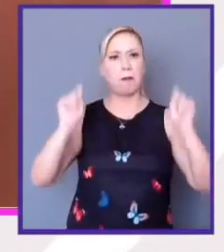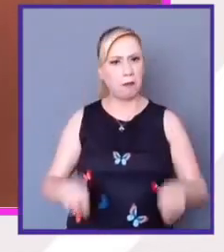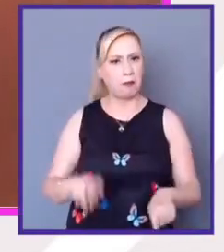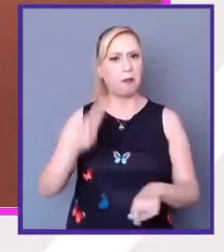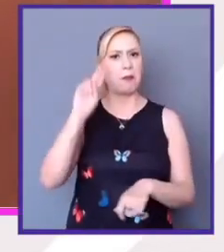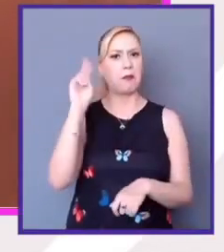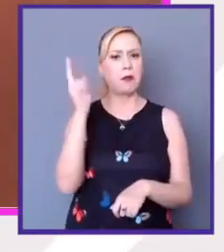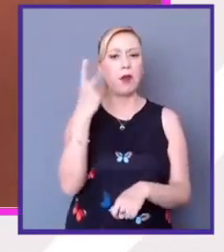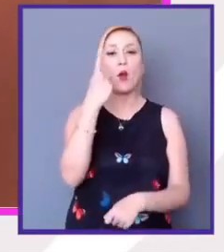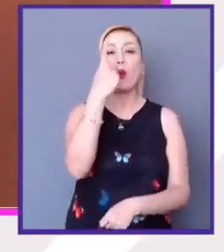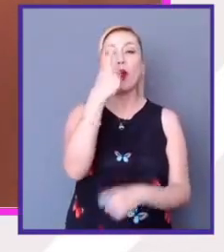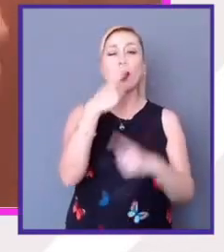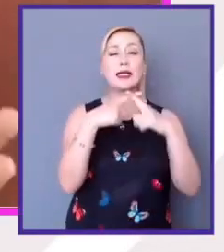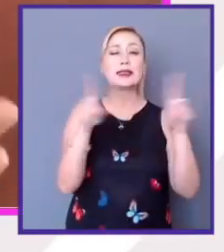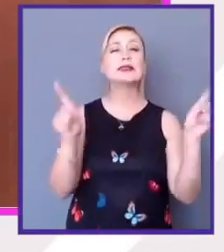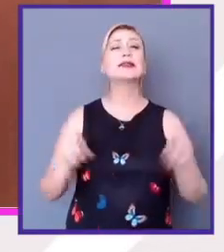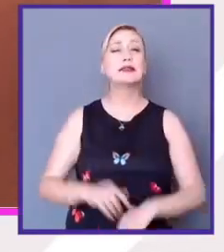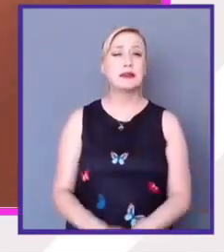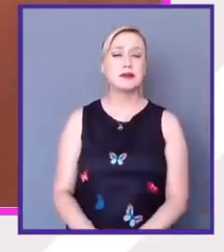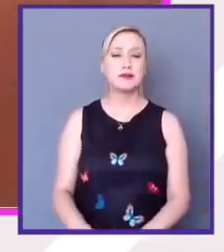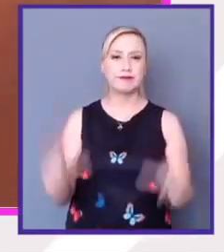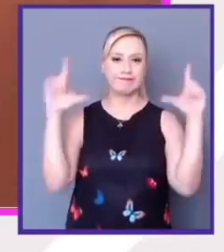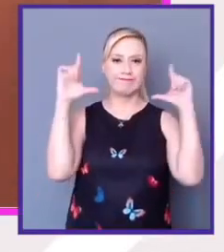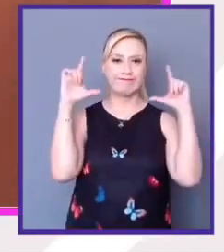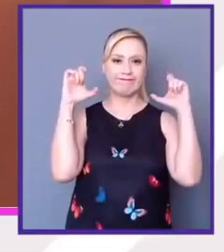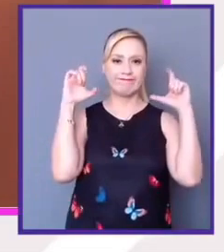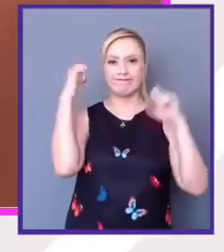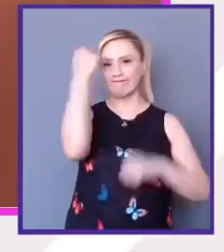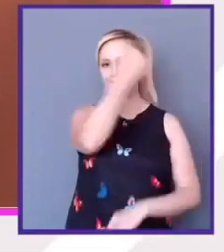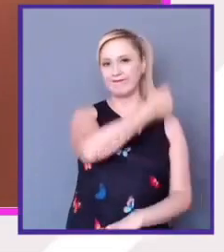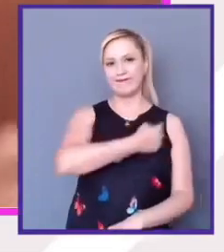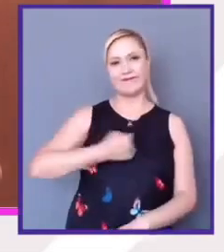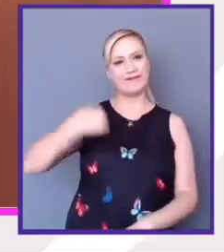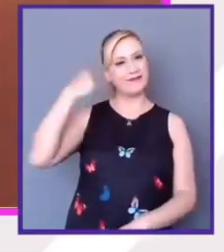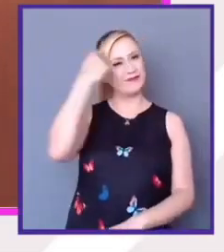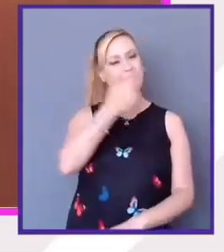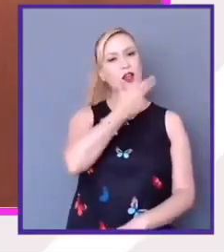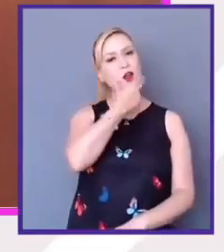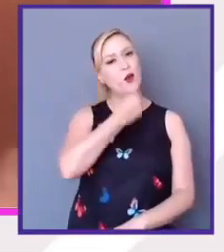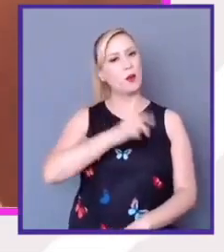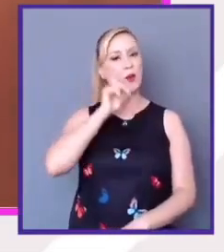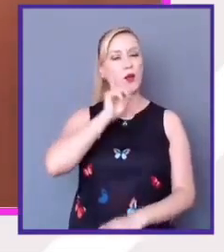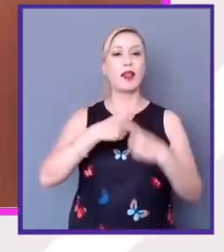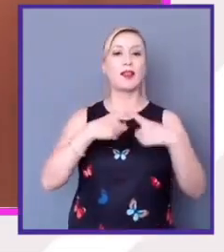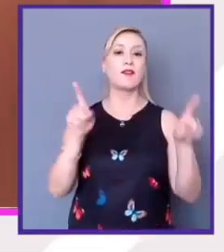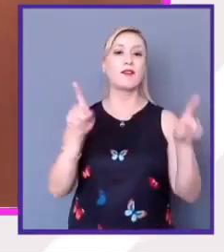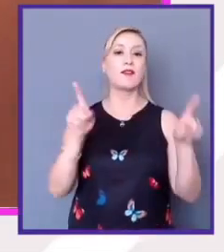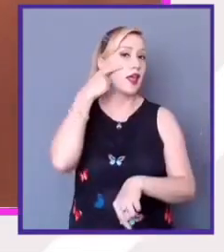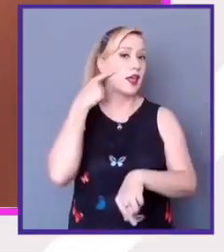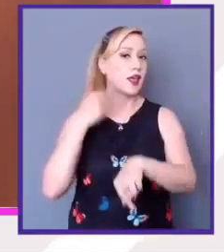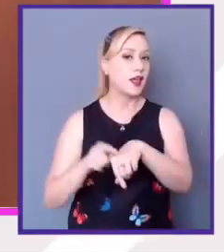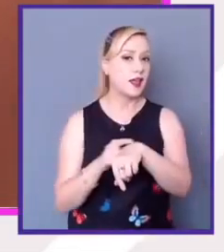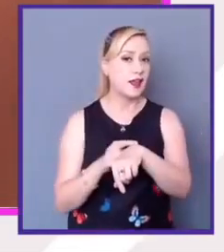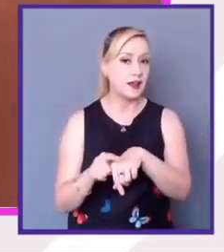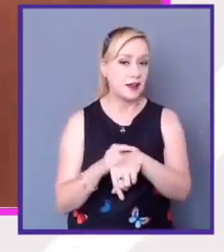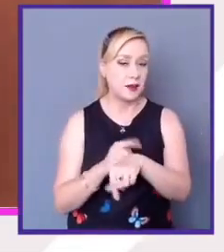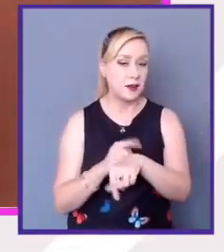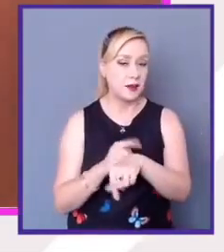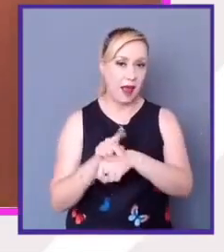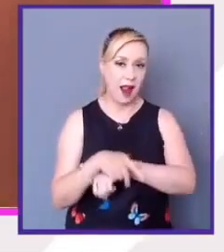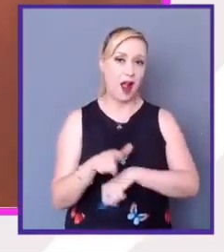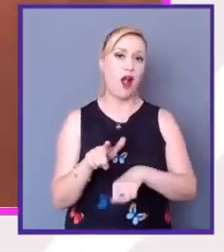único que cambiaron fueron las fotografías, ¿no? Y las fotografías eran hombres y mujeres con distintos tonos de piel.